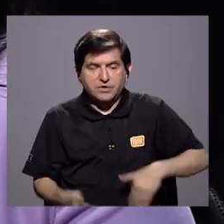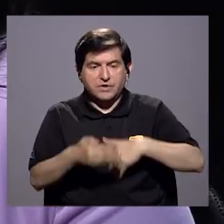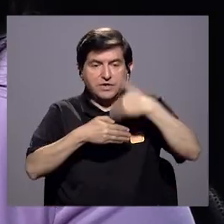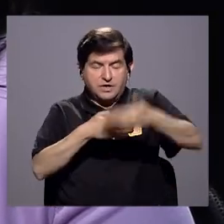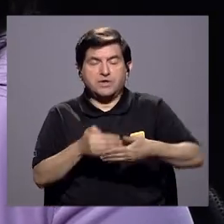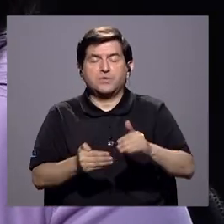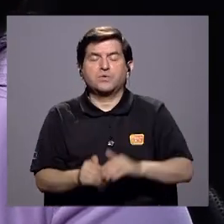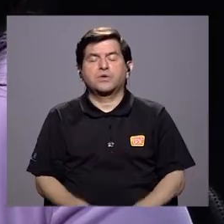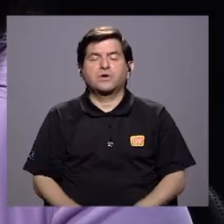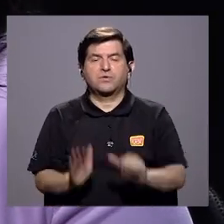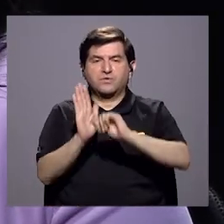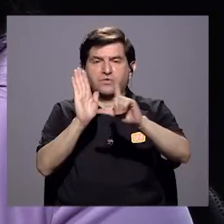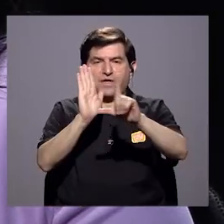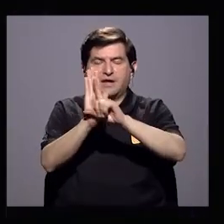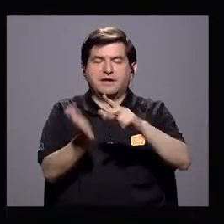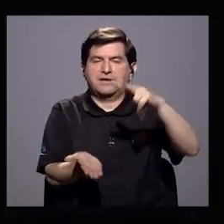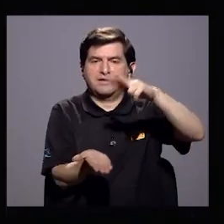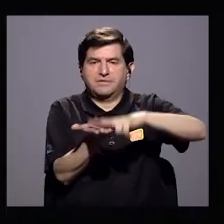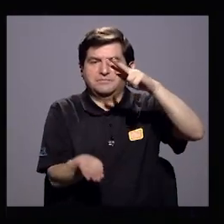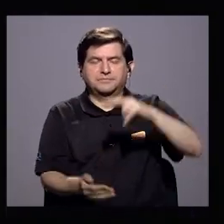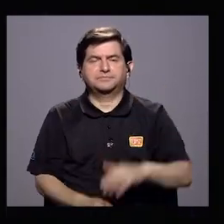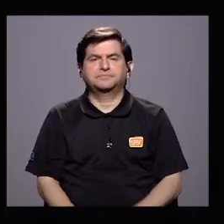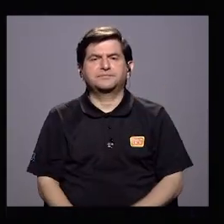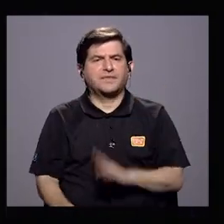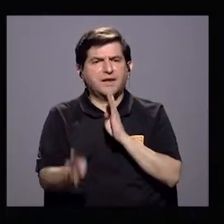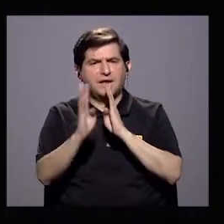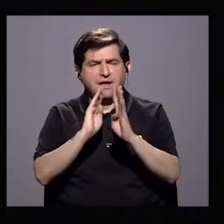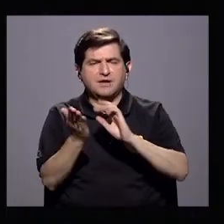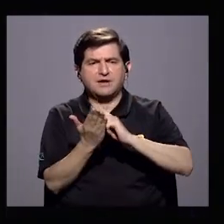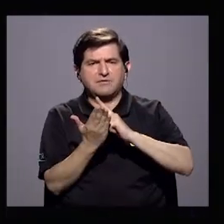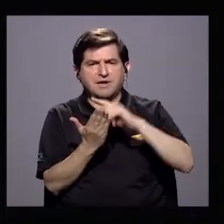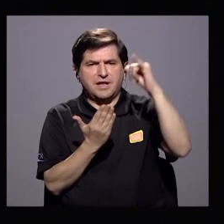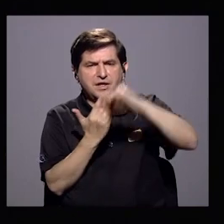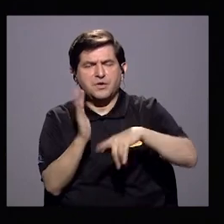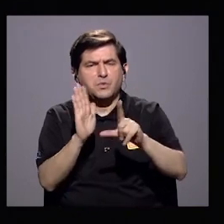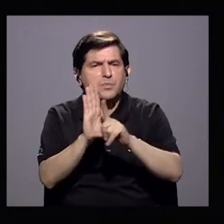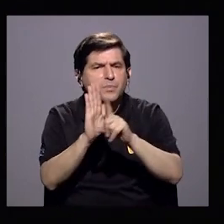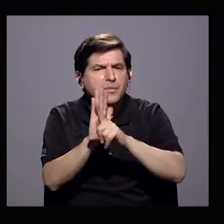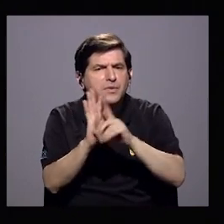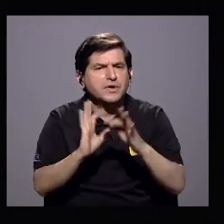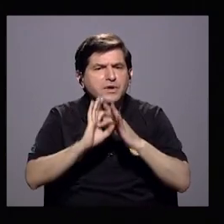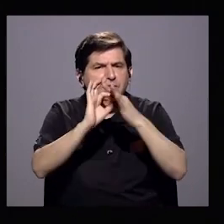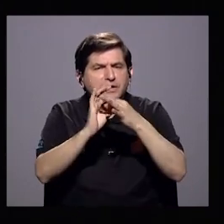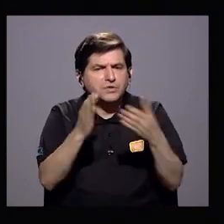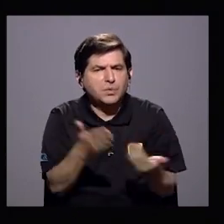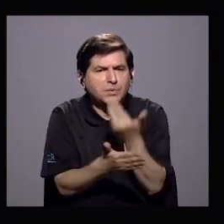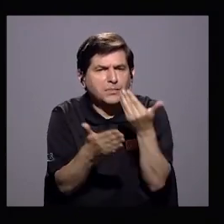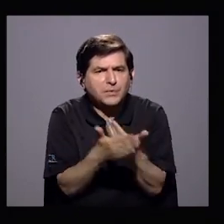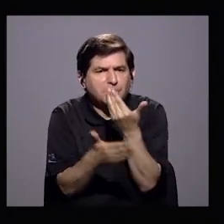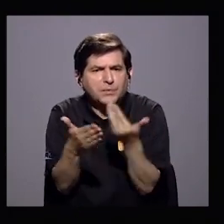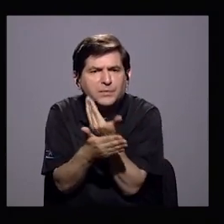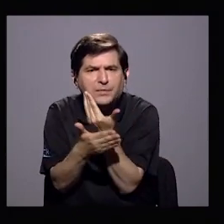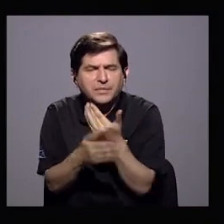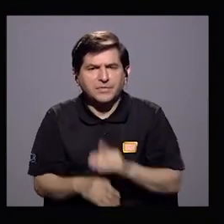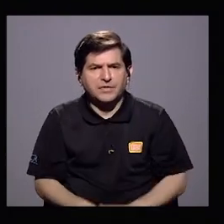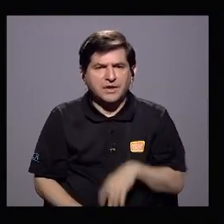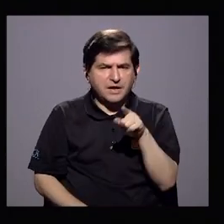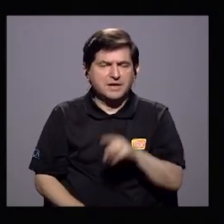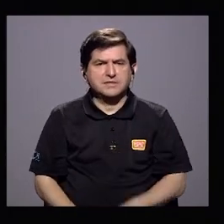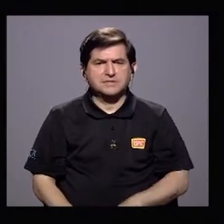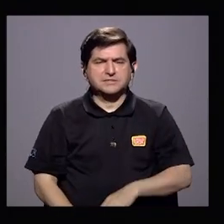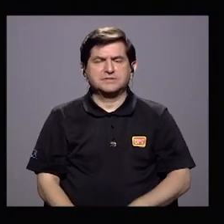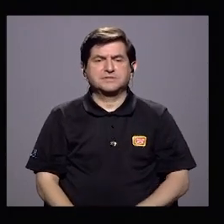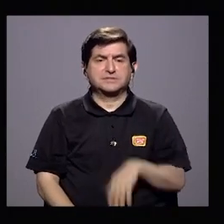Poder Legislativo también cuando lo aprueba. Ahora que hablamos del proyecto de ley, tiene que ver casualmente con modernizar esa